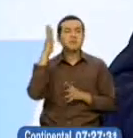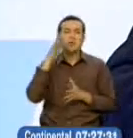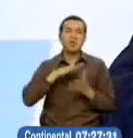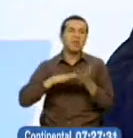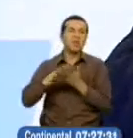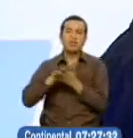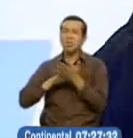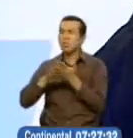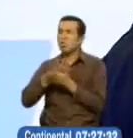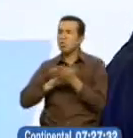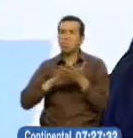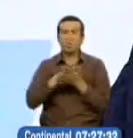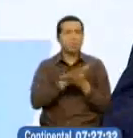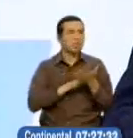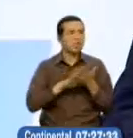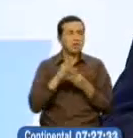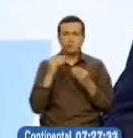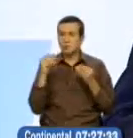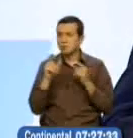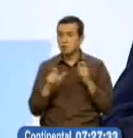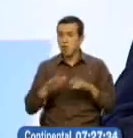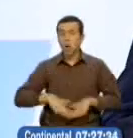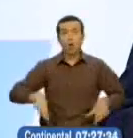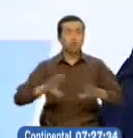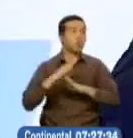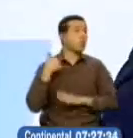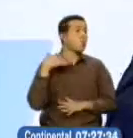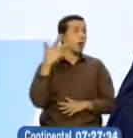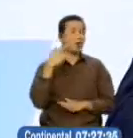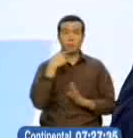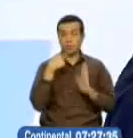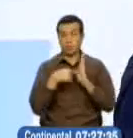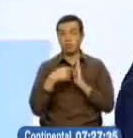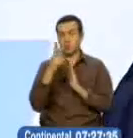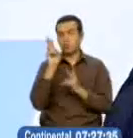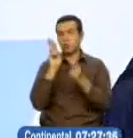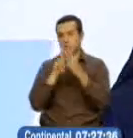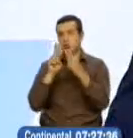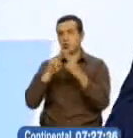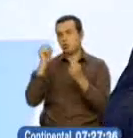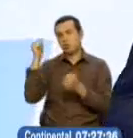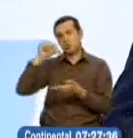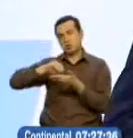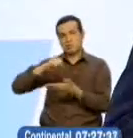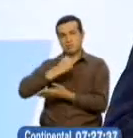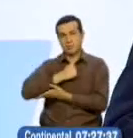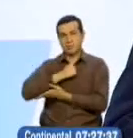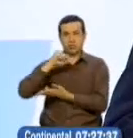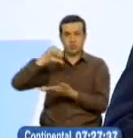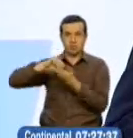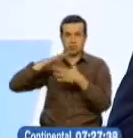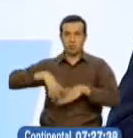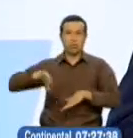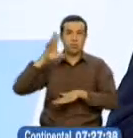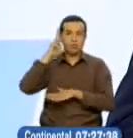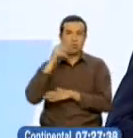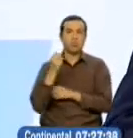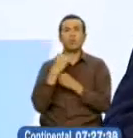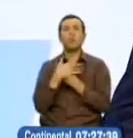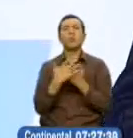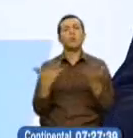de escaseces ficticias de suelo. Yo conozco bastante mejor que otras ciudades la mía. En Cuenca hay